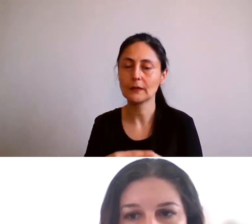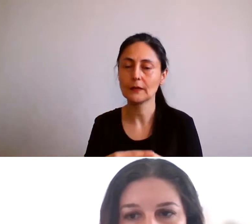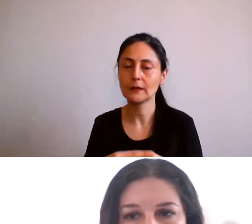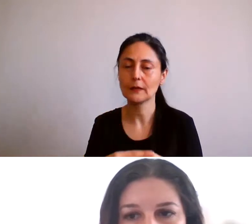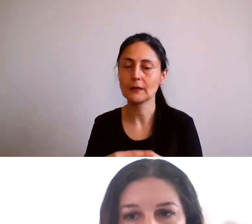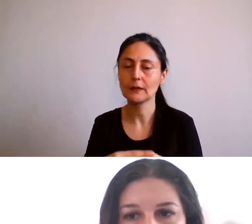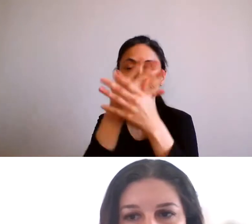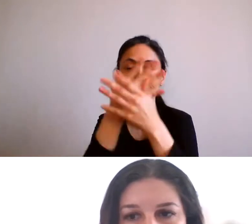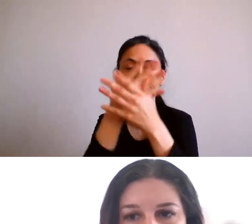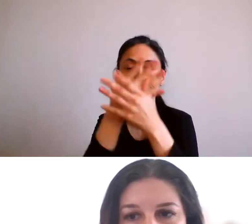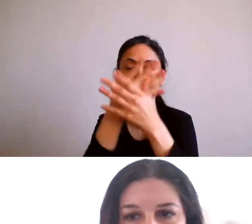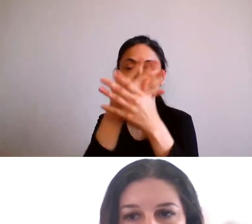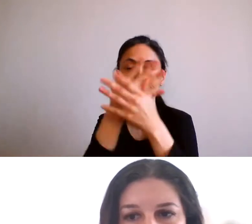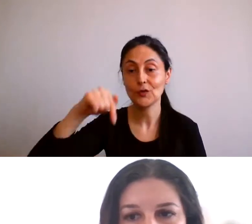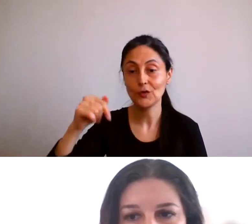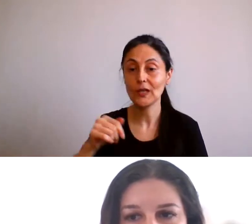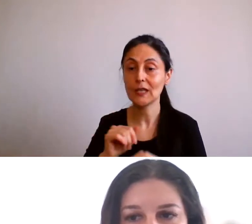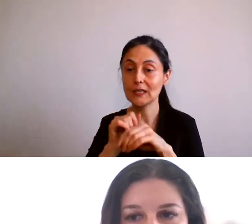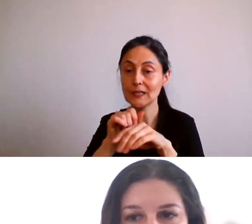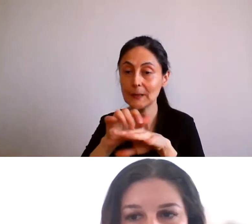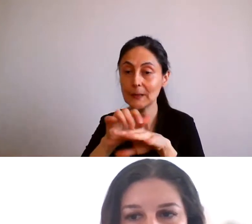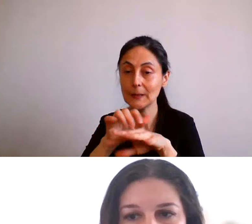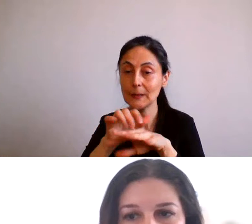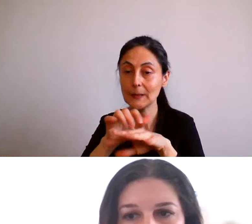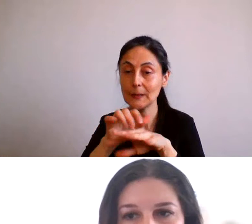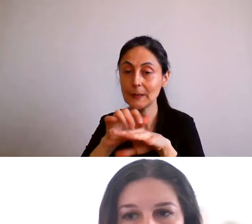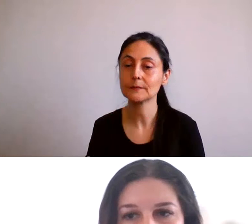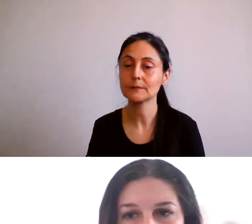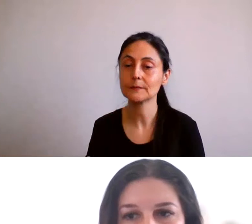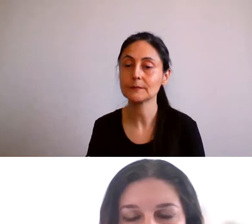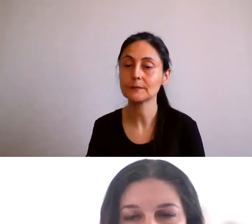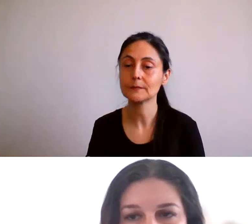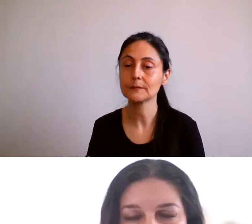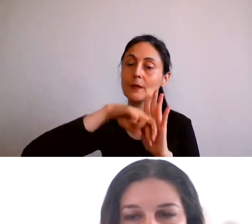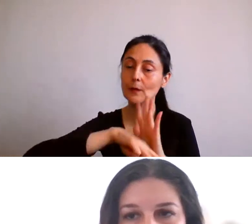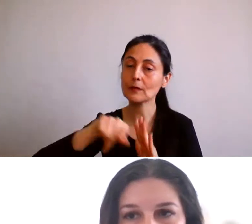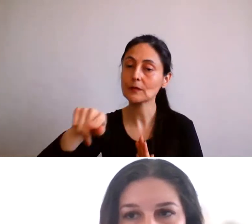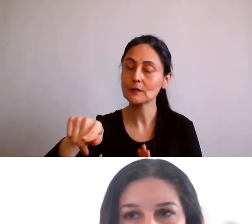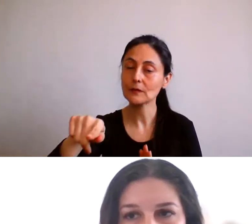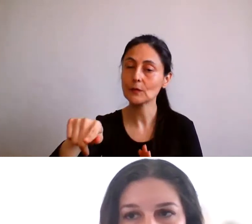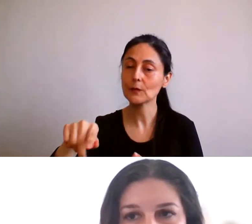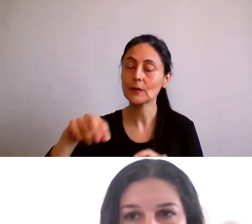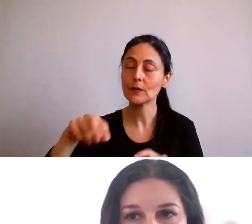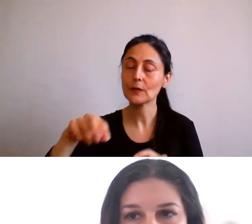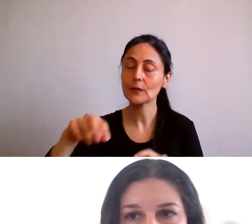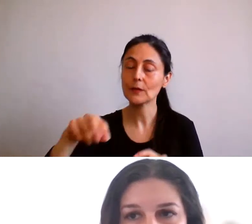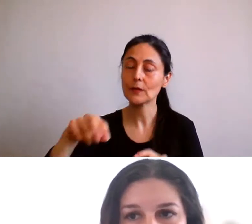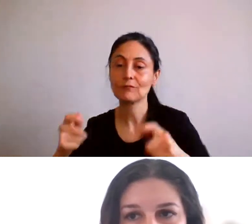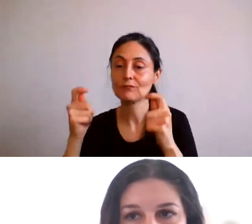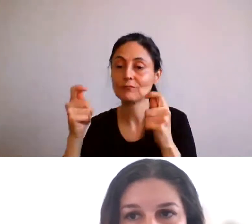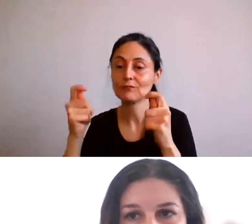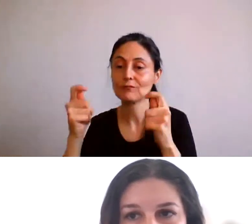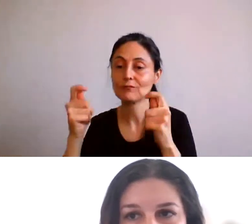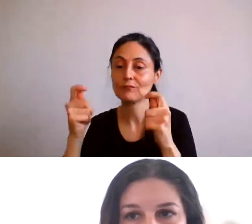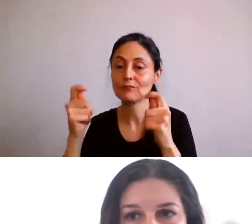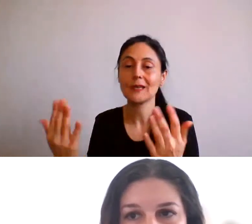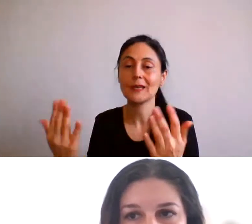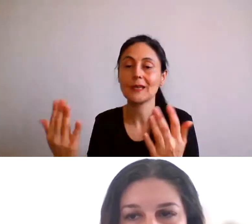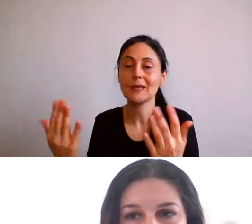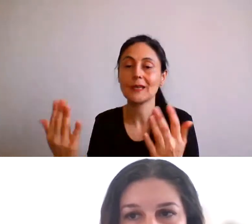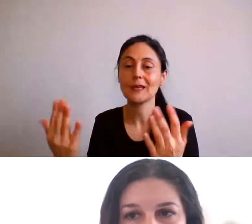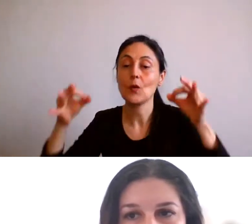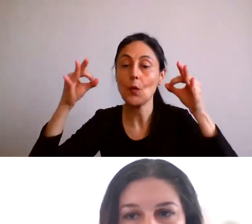pandemia. Esa prevención secundaria que permite el diagnóstico precoz y el tratamiento oportuno y adecuado. Adecuado me